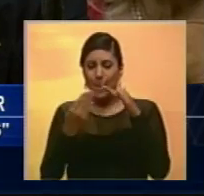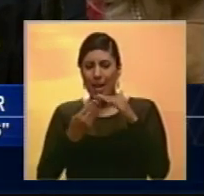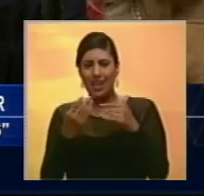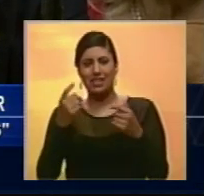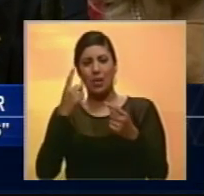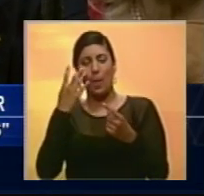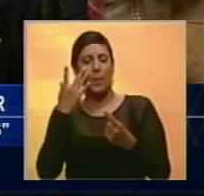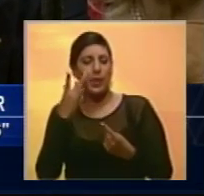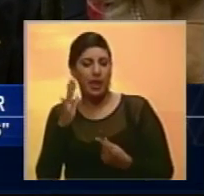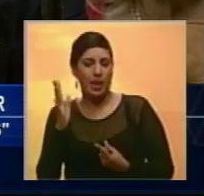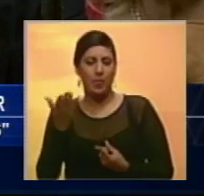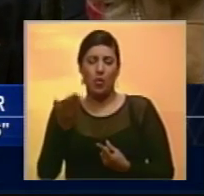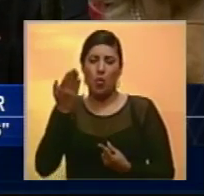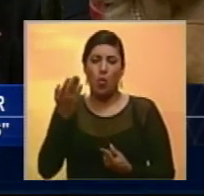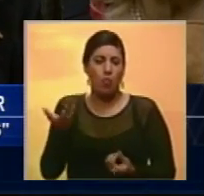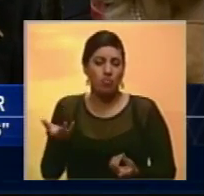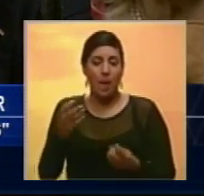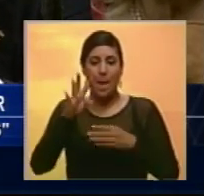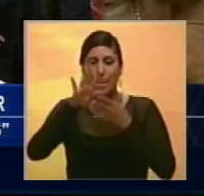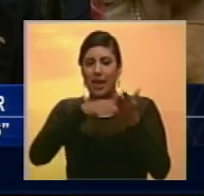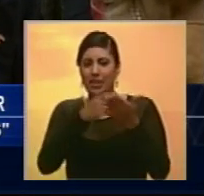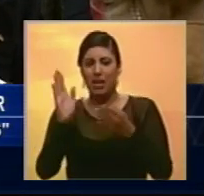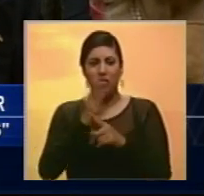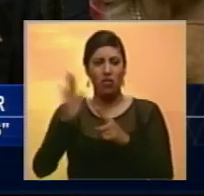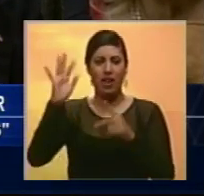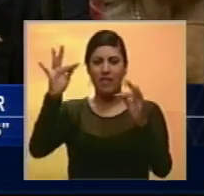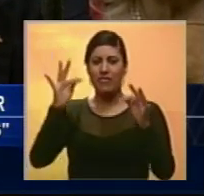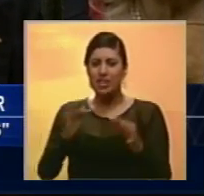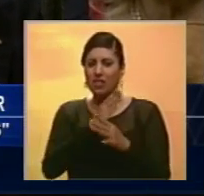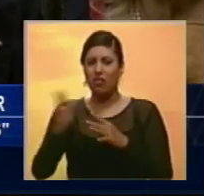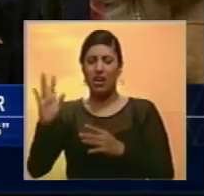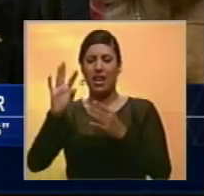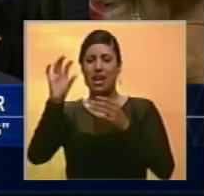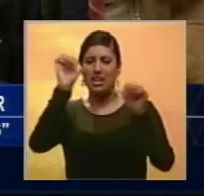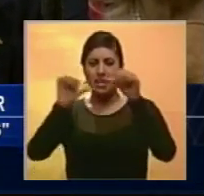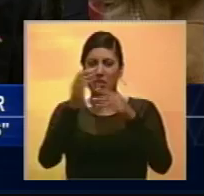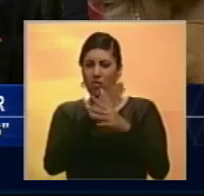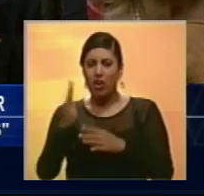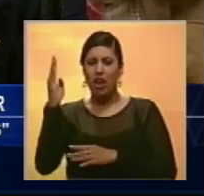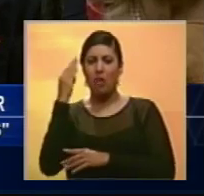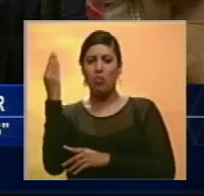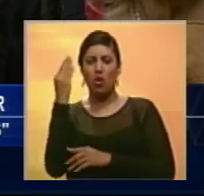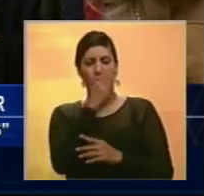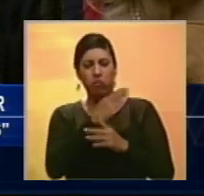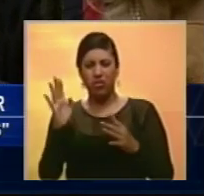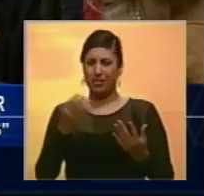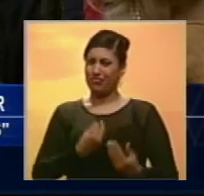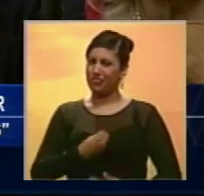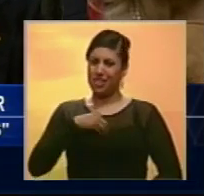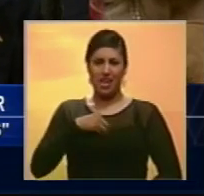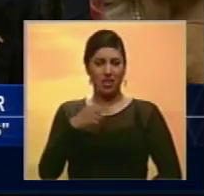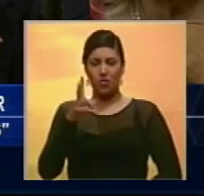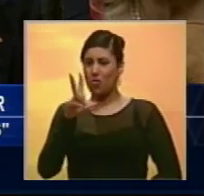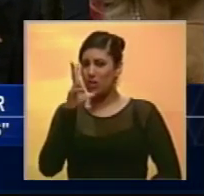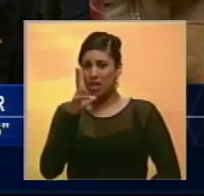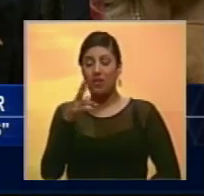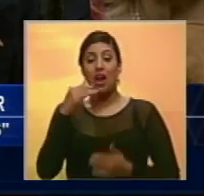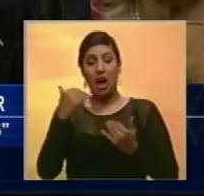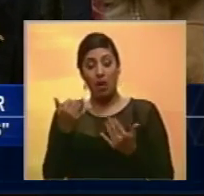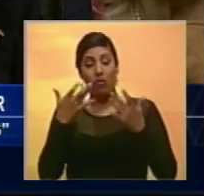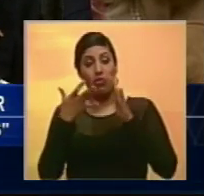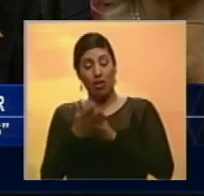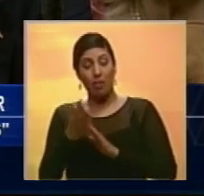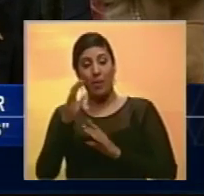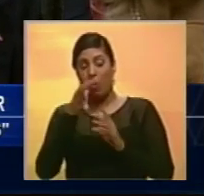en asignaturas tan importantes como matemáticas, física, química y biología. Alzuru dijo además que la infraestructura escolar